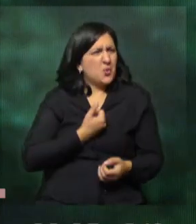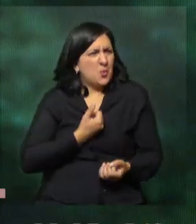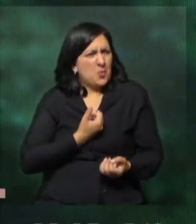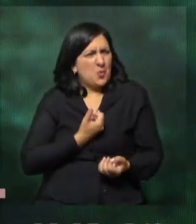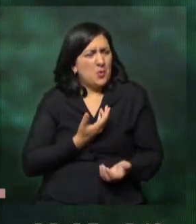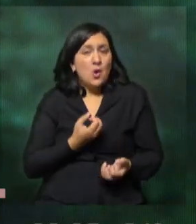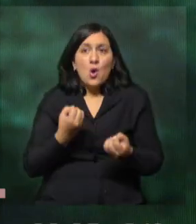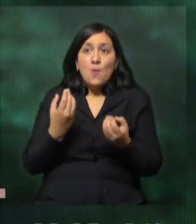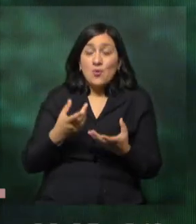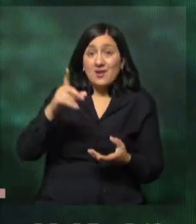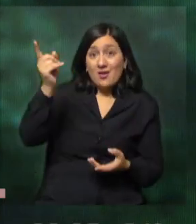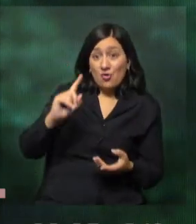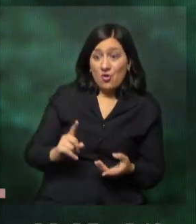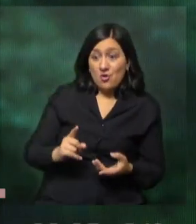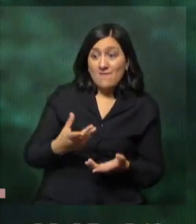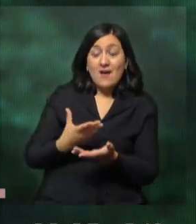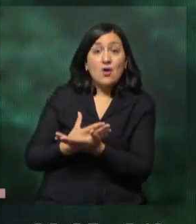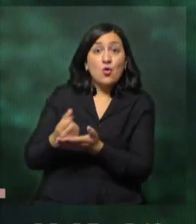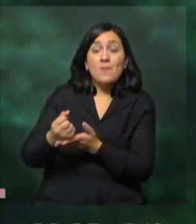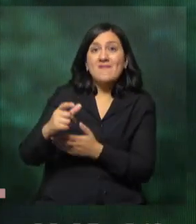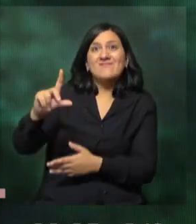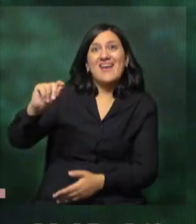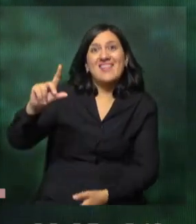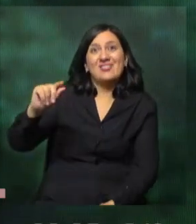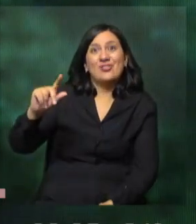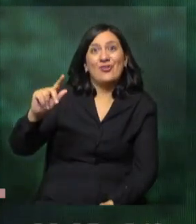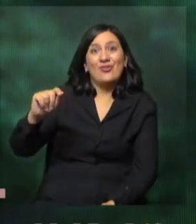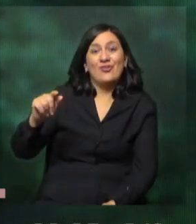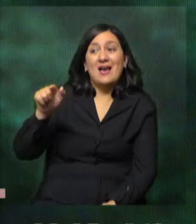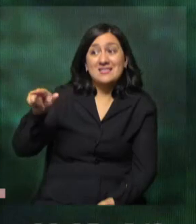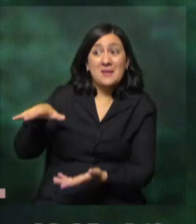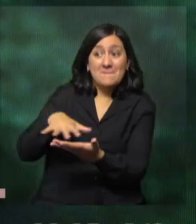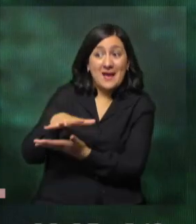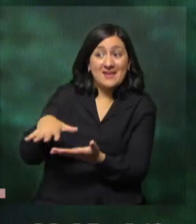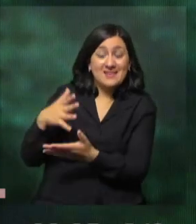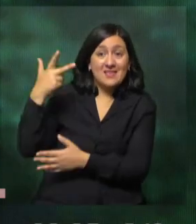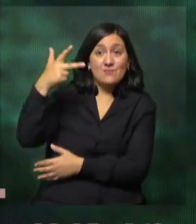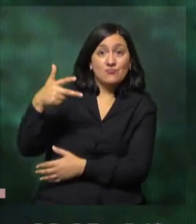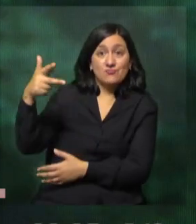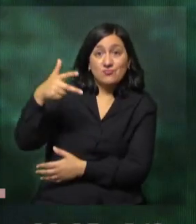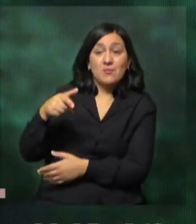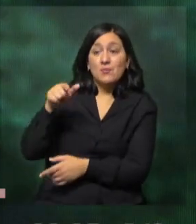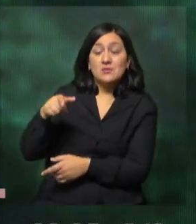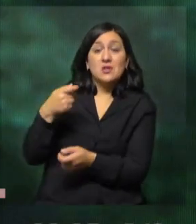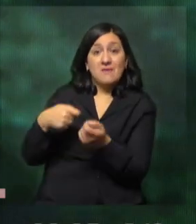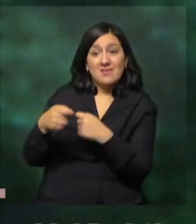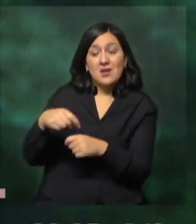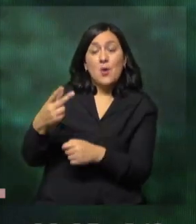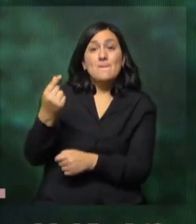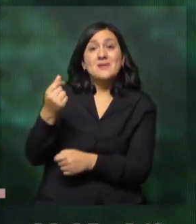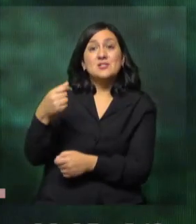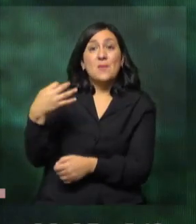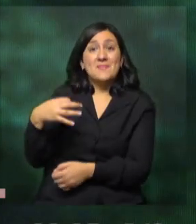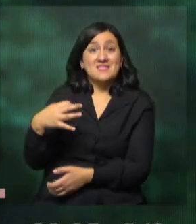porque la Coca-Cola va a ir a comprar una tarifa muy barata a este parque, porque este parque le va a vender a un precio que no